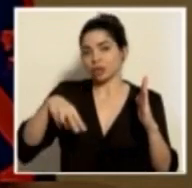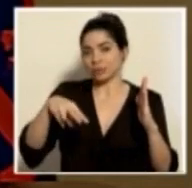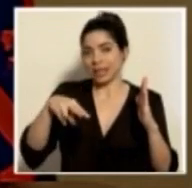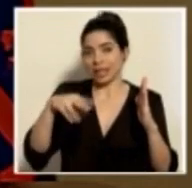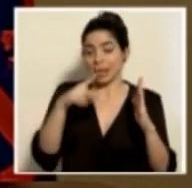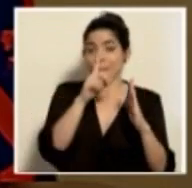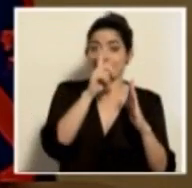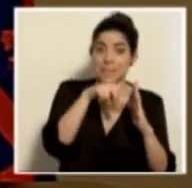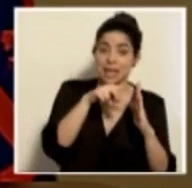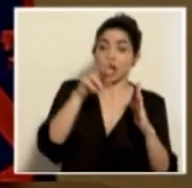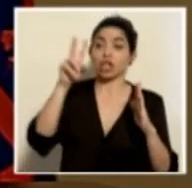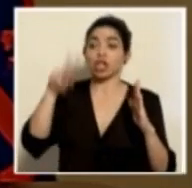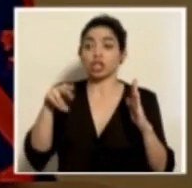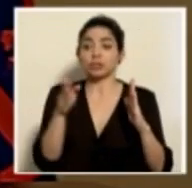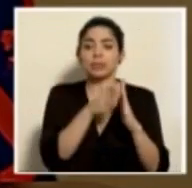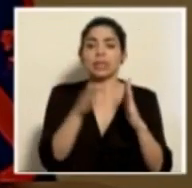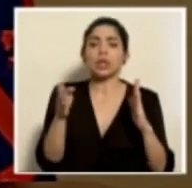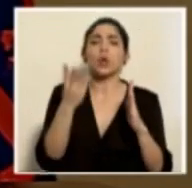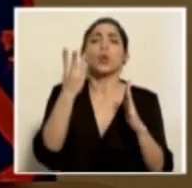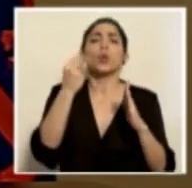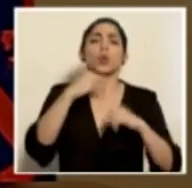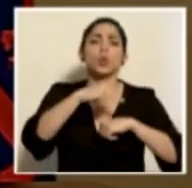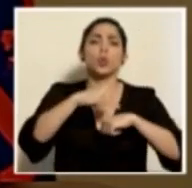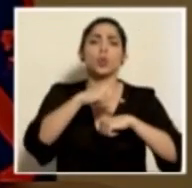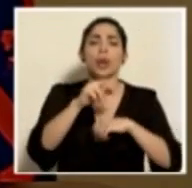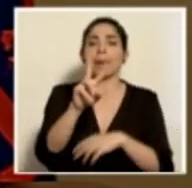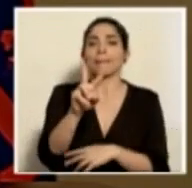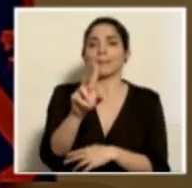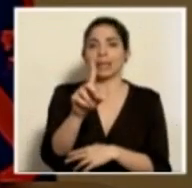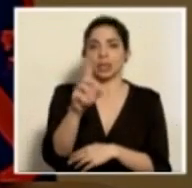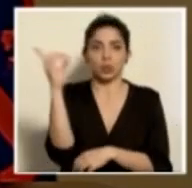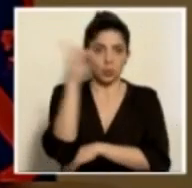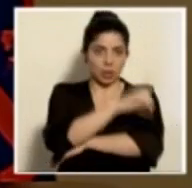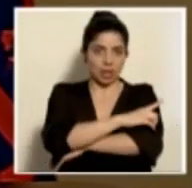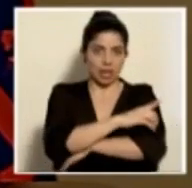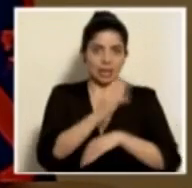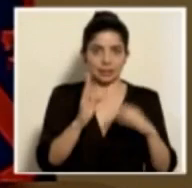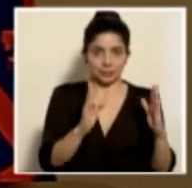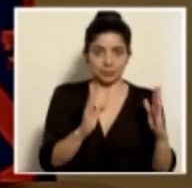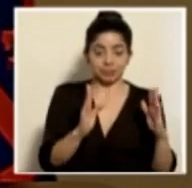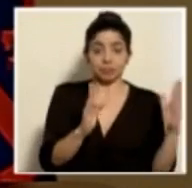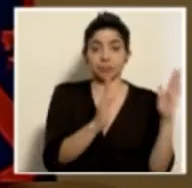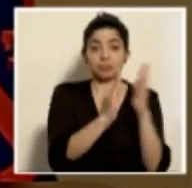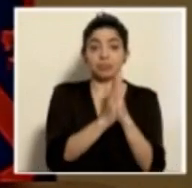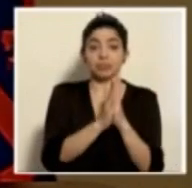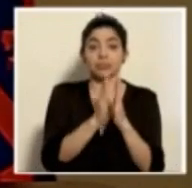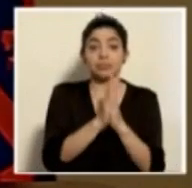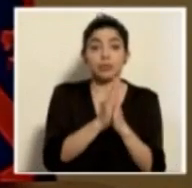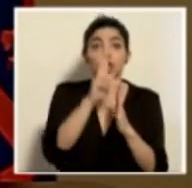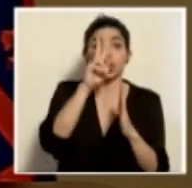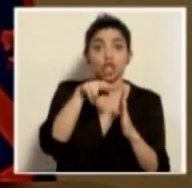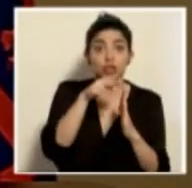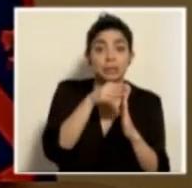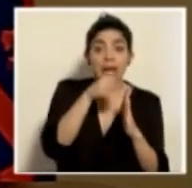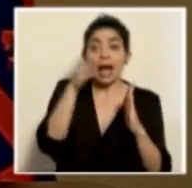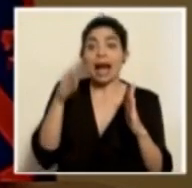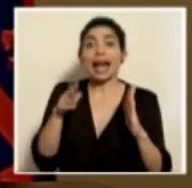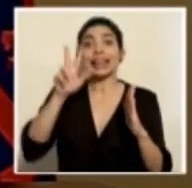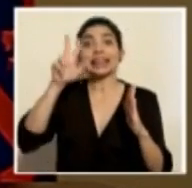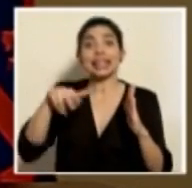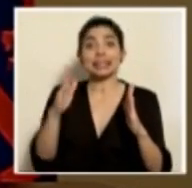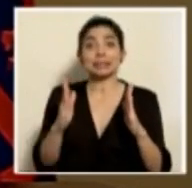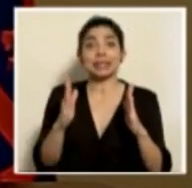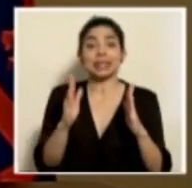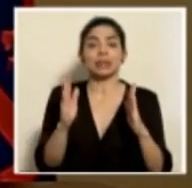miles de pacientes, duramos 21 días. Para llegar a 3,000 pacientes,